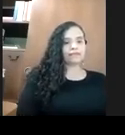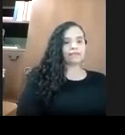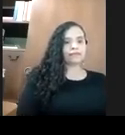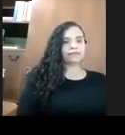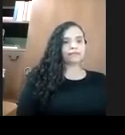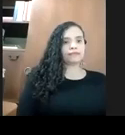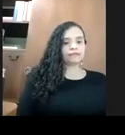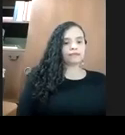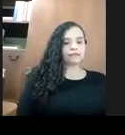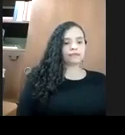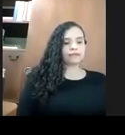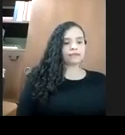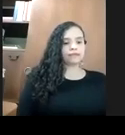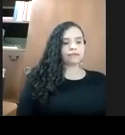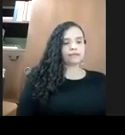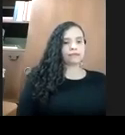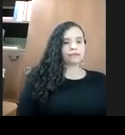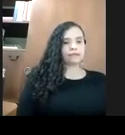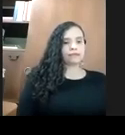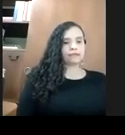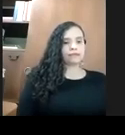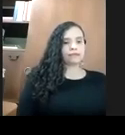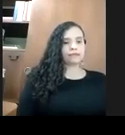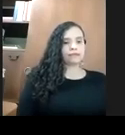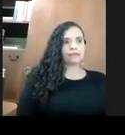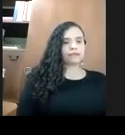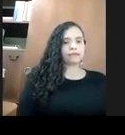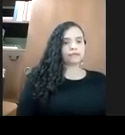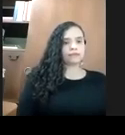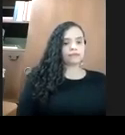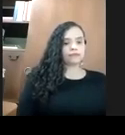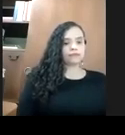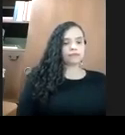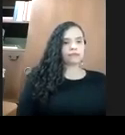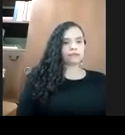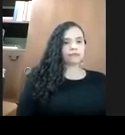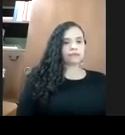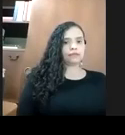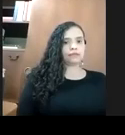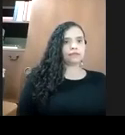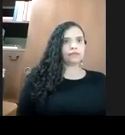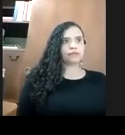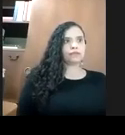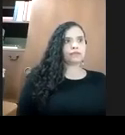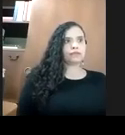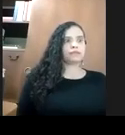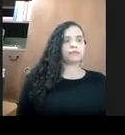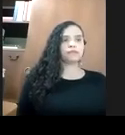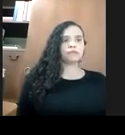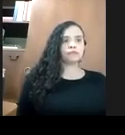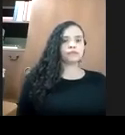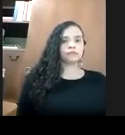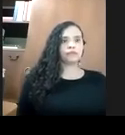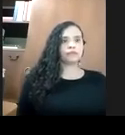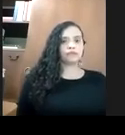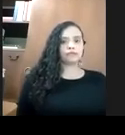estados. Y bueno, pues fue aplicada por nuestros equipos, nuestros aliados, en el caso de Lara, por nuestro equipo